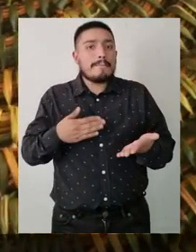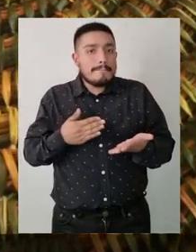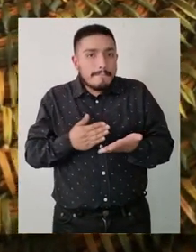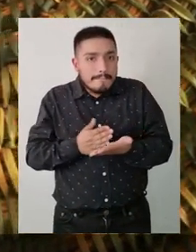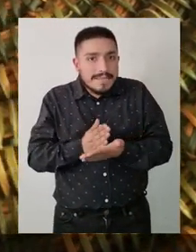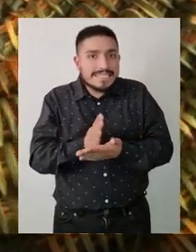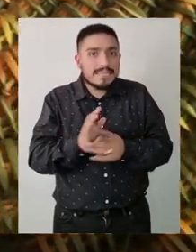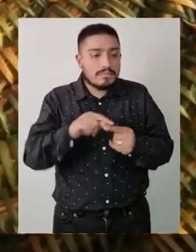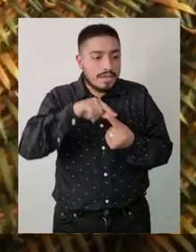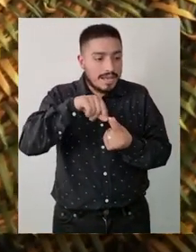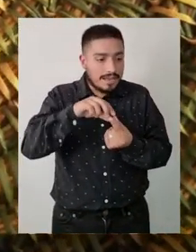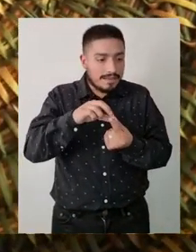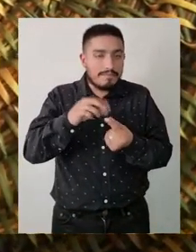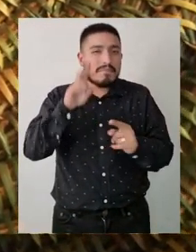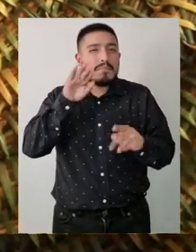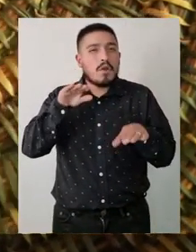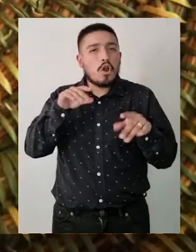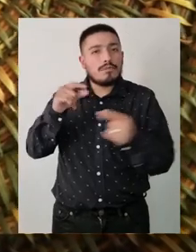de acá.